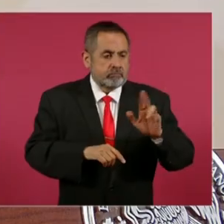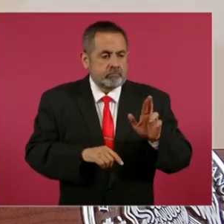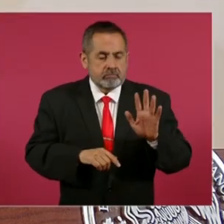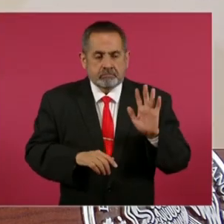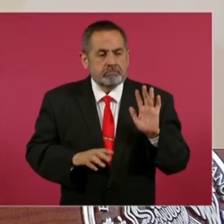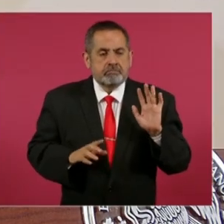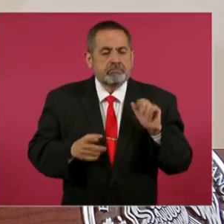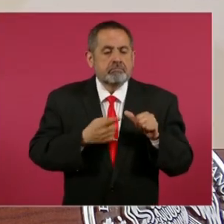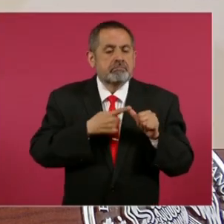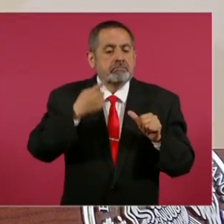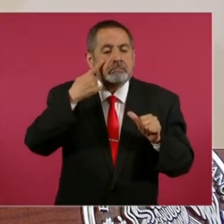voto